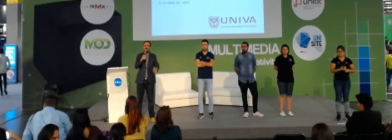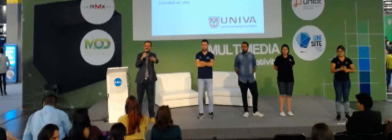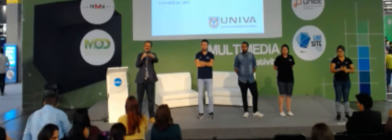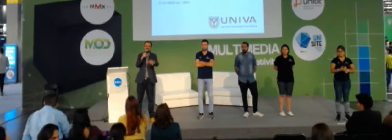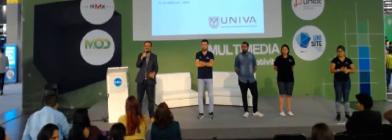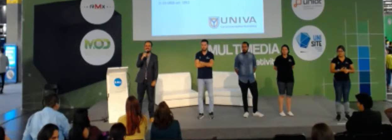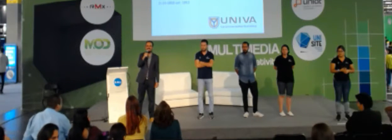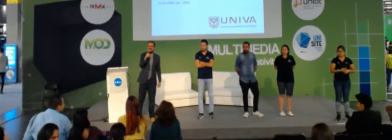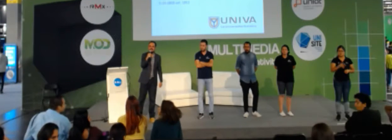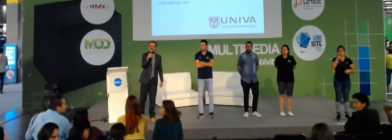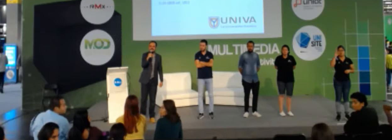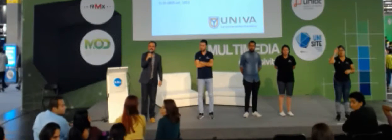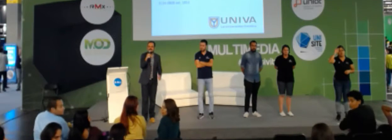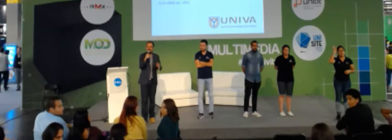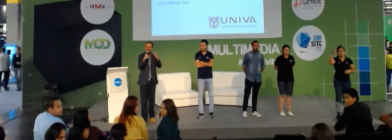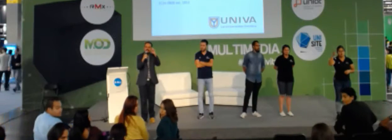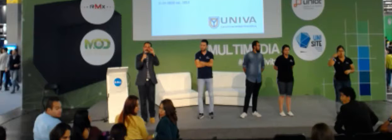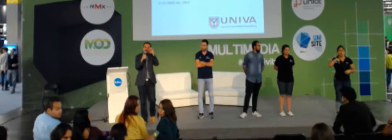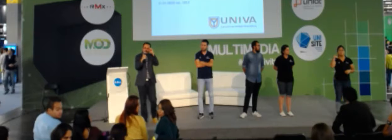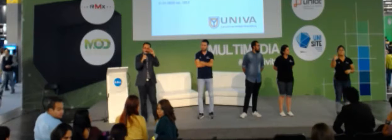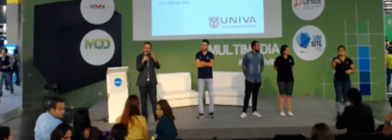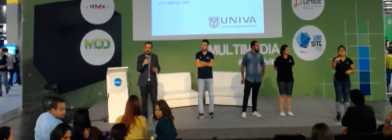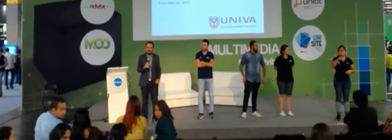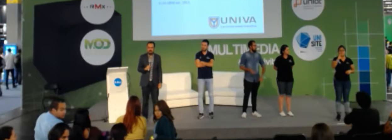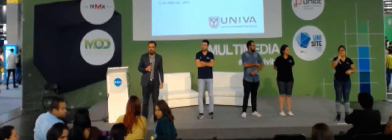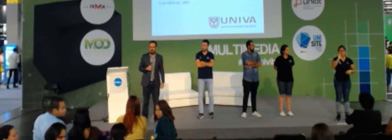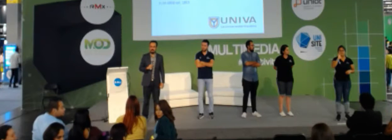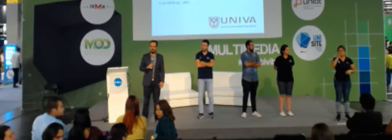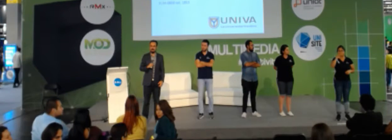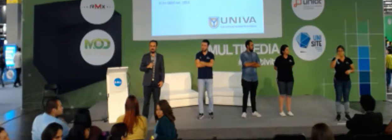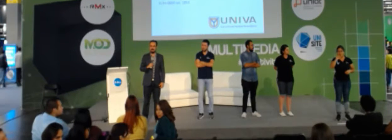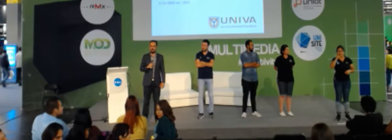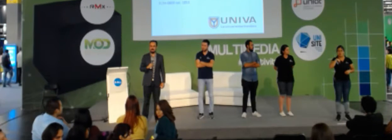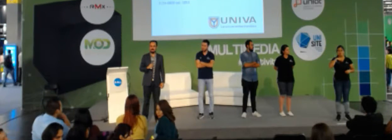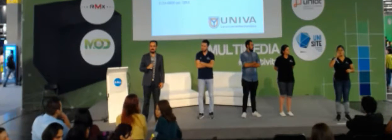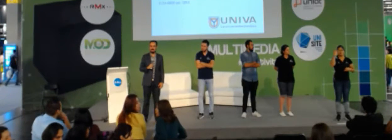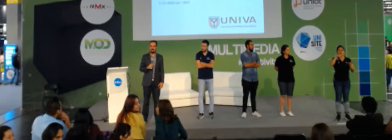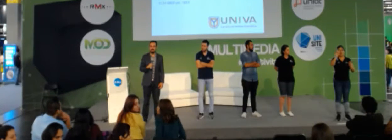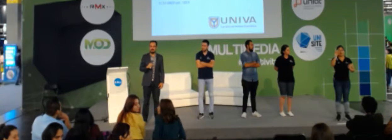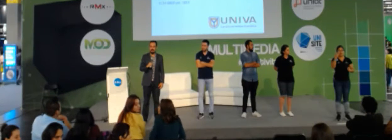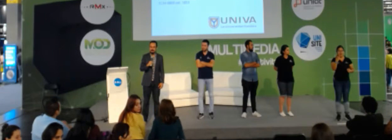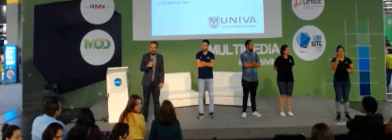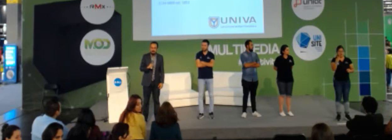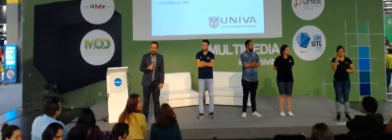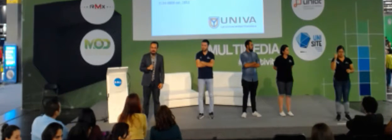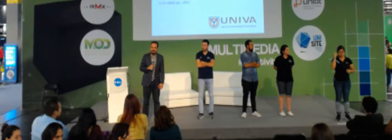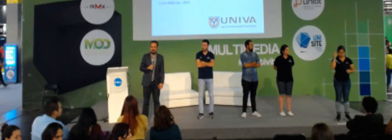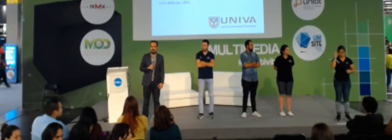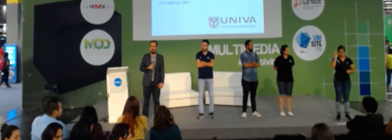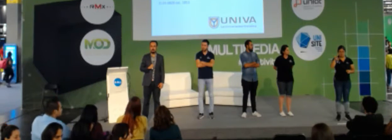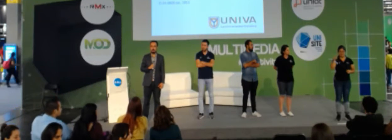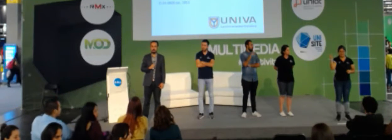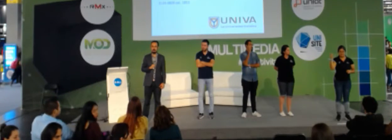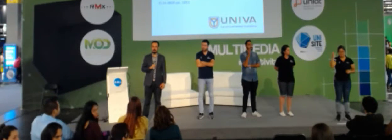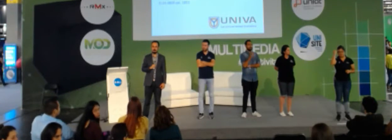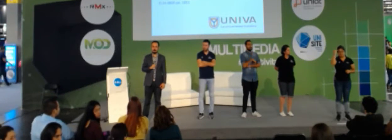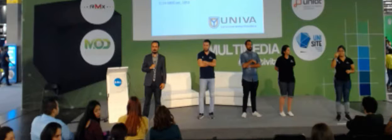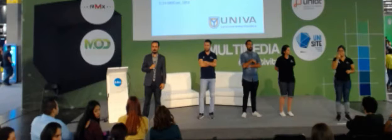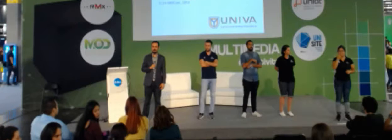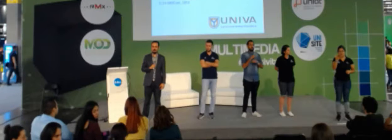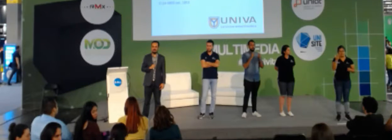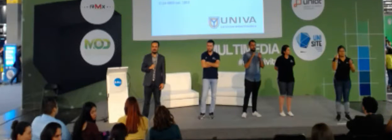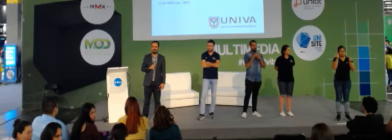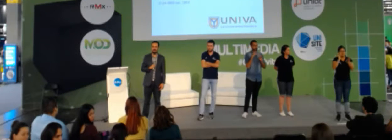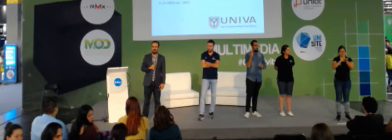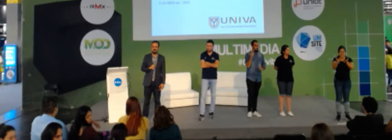Okay. Hola, mi nombre es Emma de Alba, vengo de Lagos de Moreno. Esta idea es muy buena y les agradezco mucho.